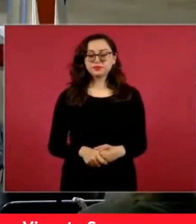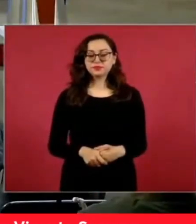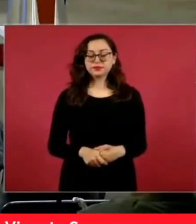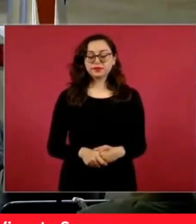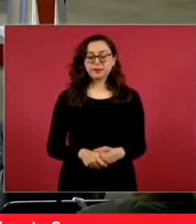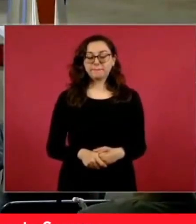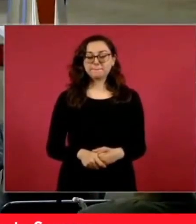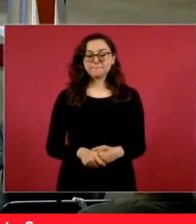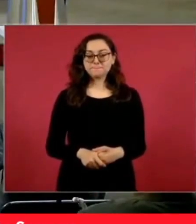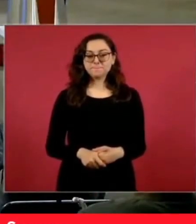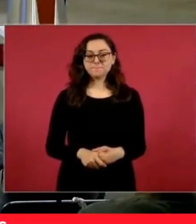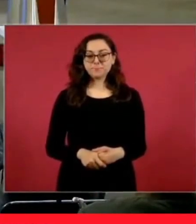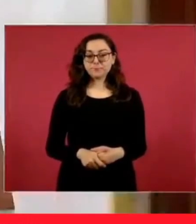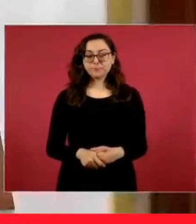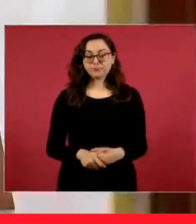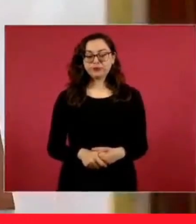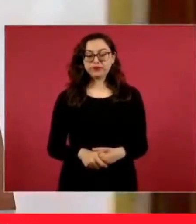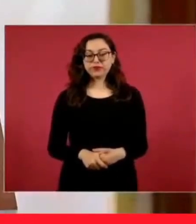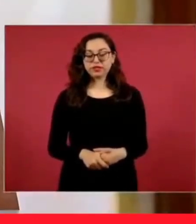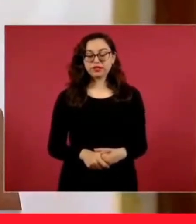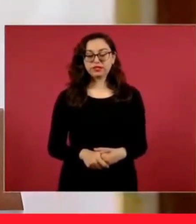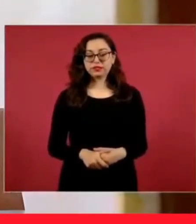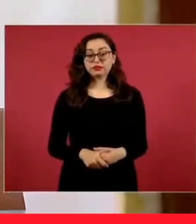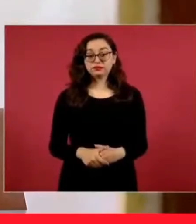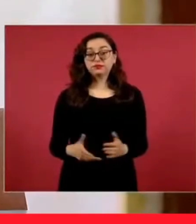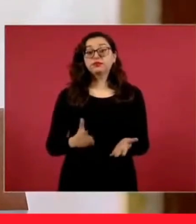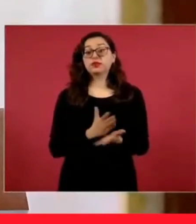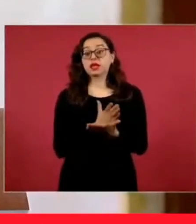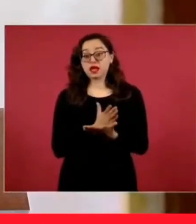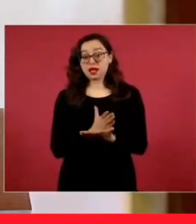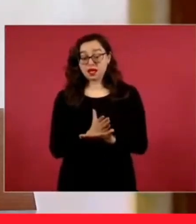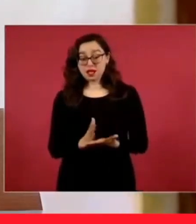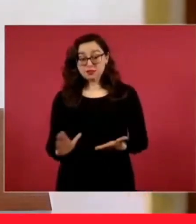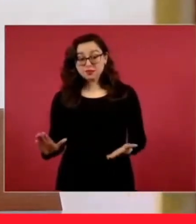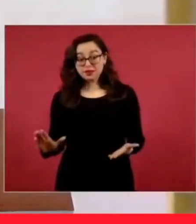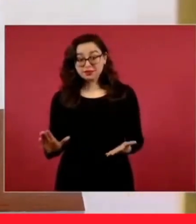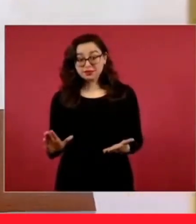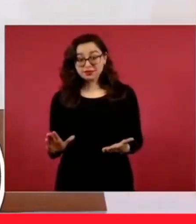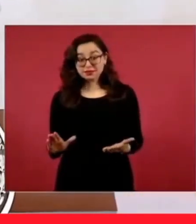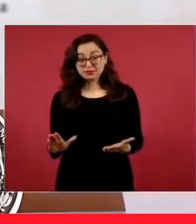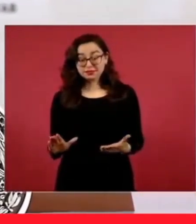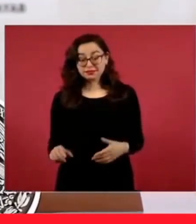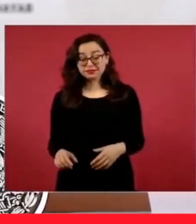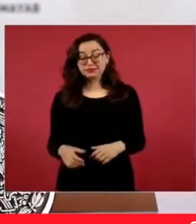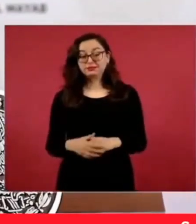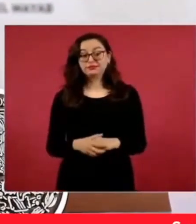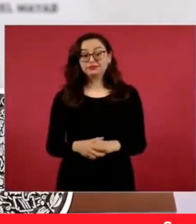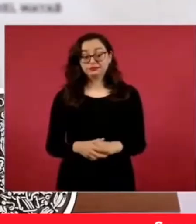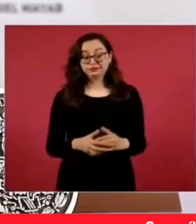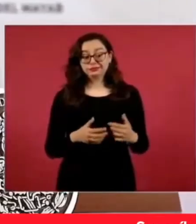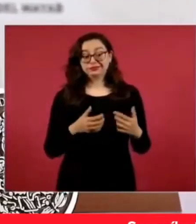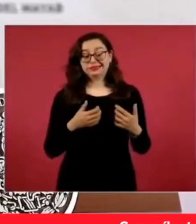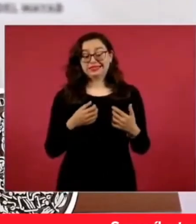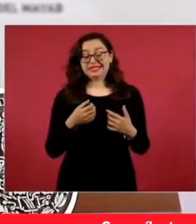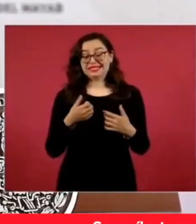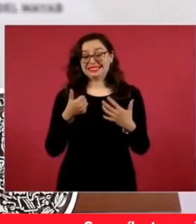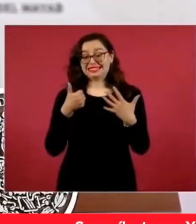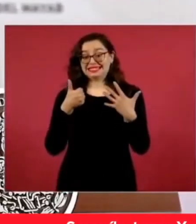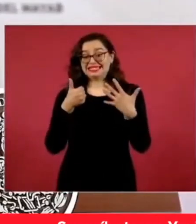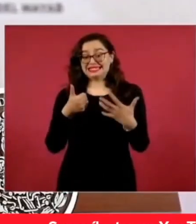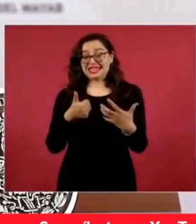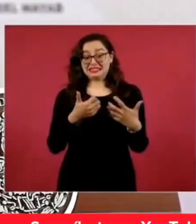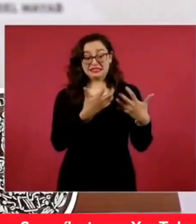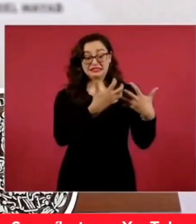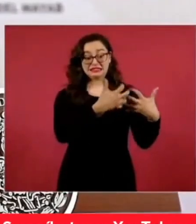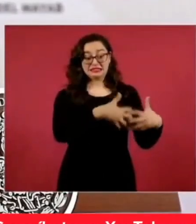imagínense lo que invertimos en las 6 refinerías que nos dejaron, casi convertidas